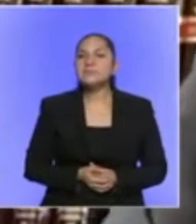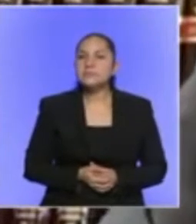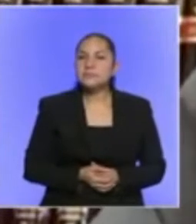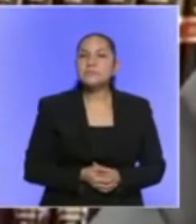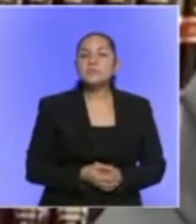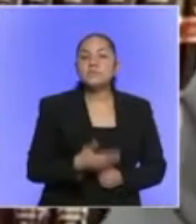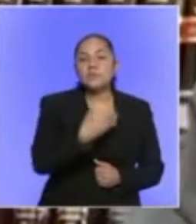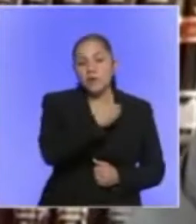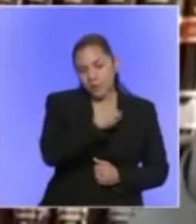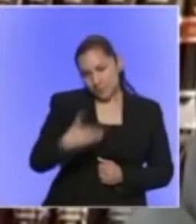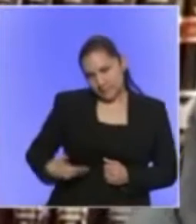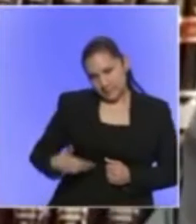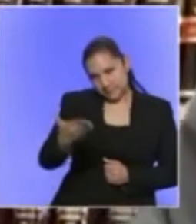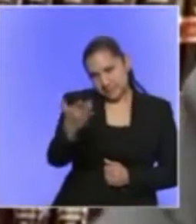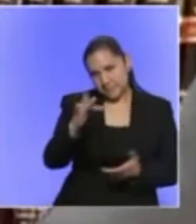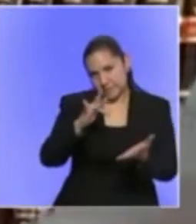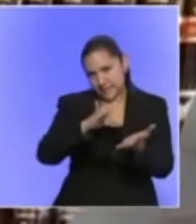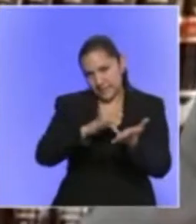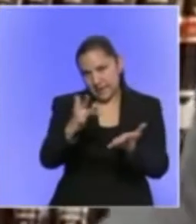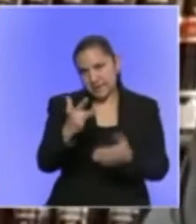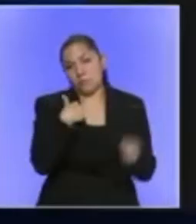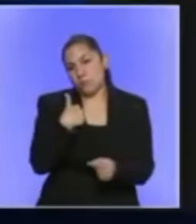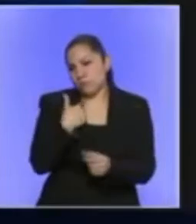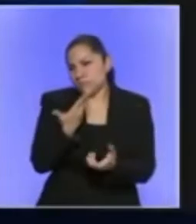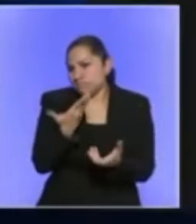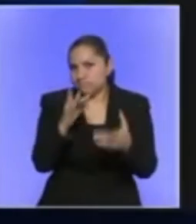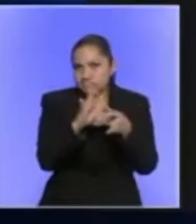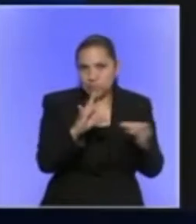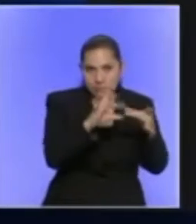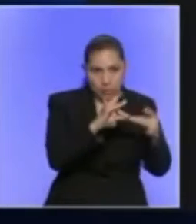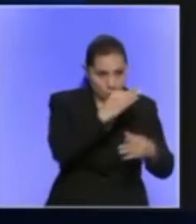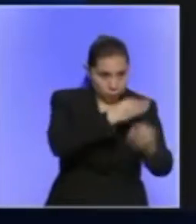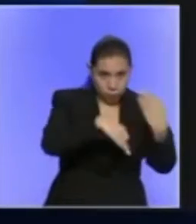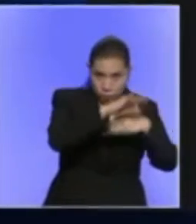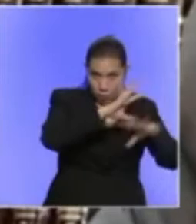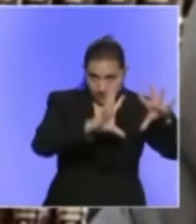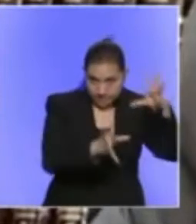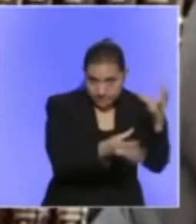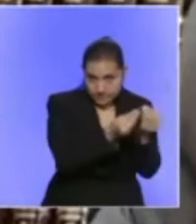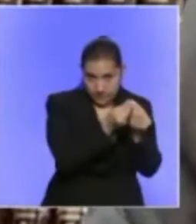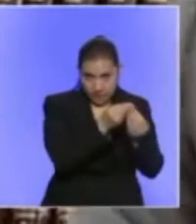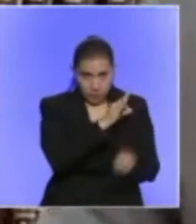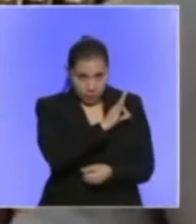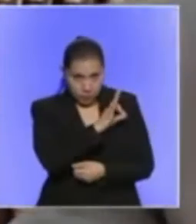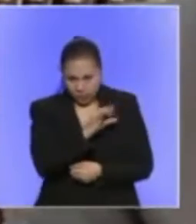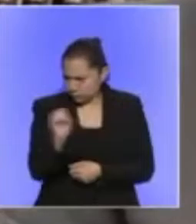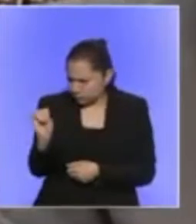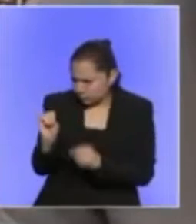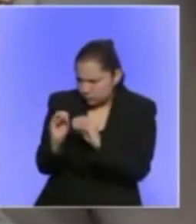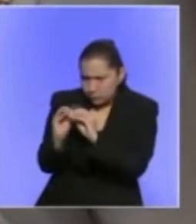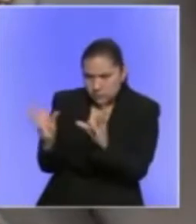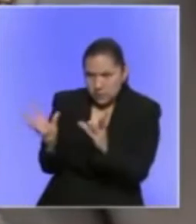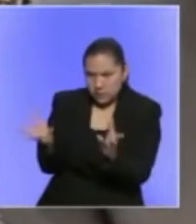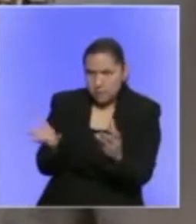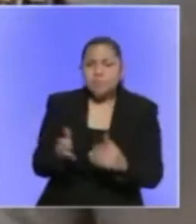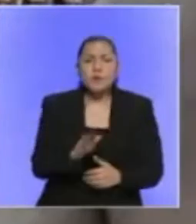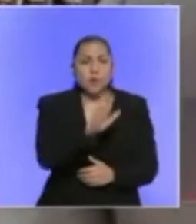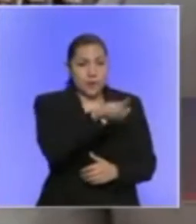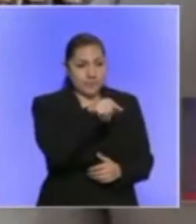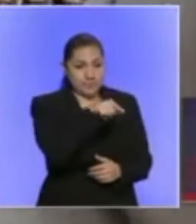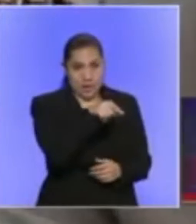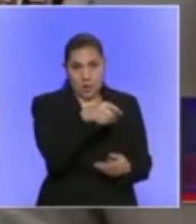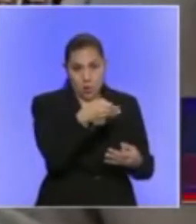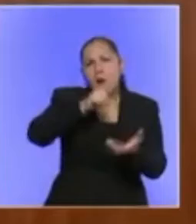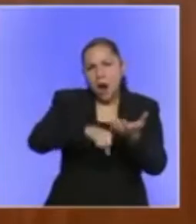que la prohibición de difusión de propaganda establecida en la convocatoria tiene sustento en lo establecido expresamente en la constitución